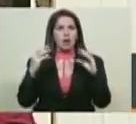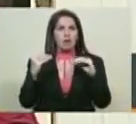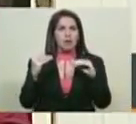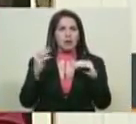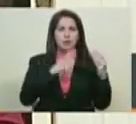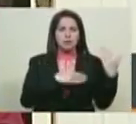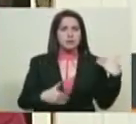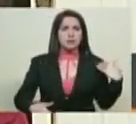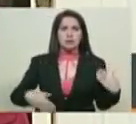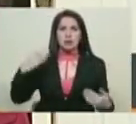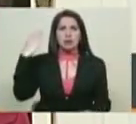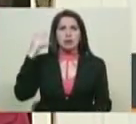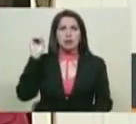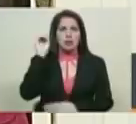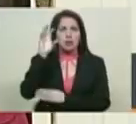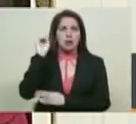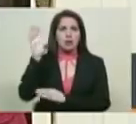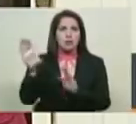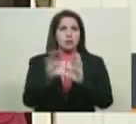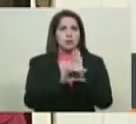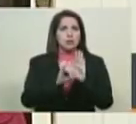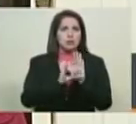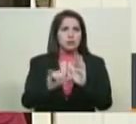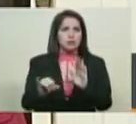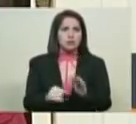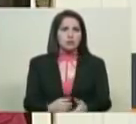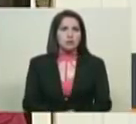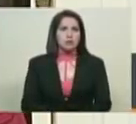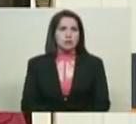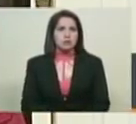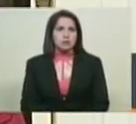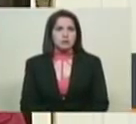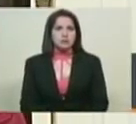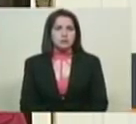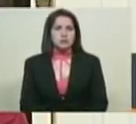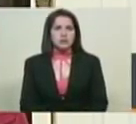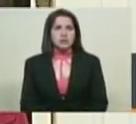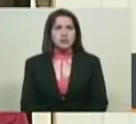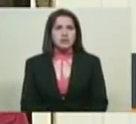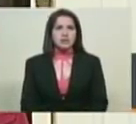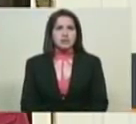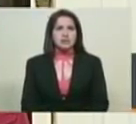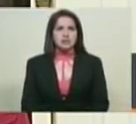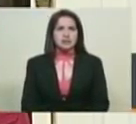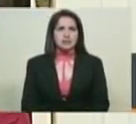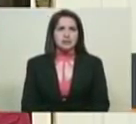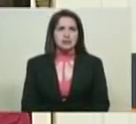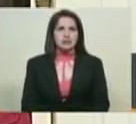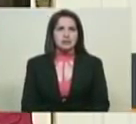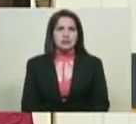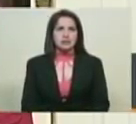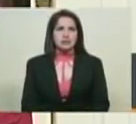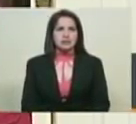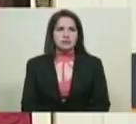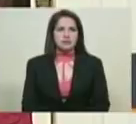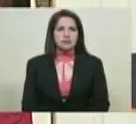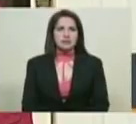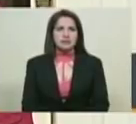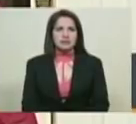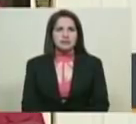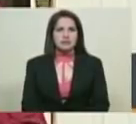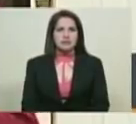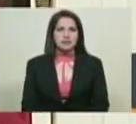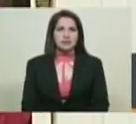porque nosotros vamos a llegar, he autorizado la entrega de